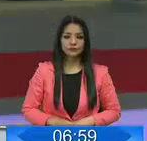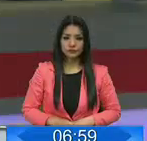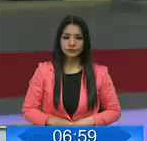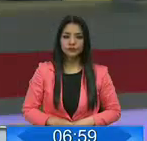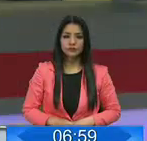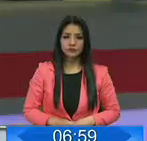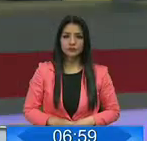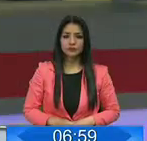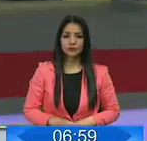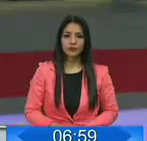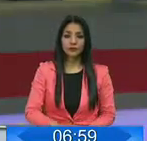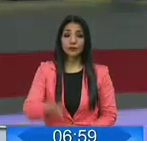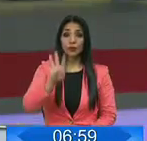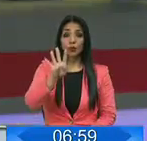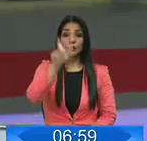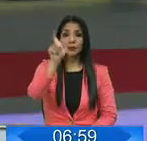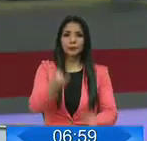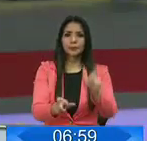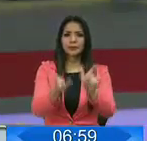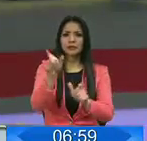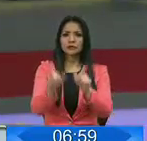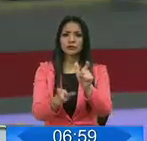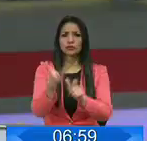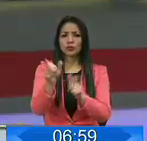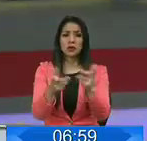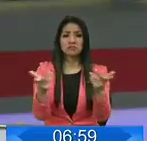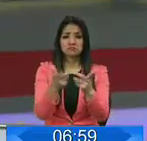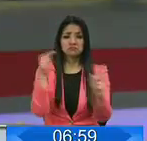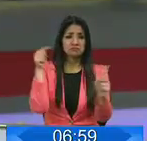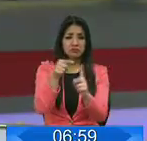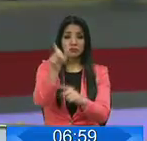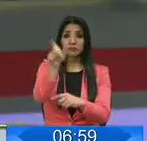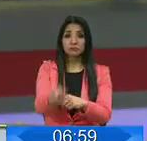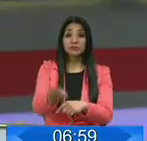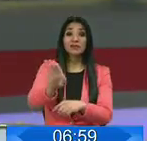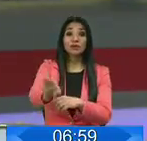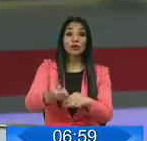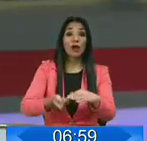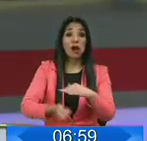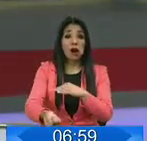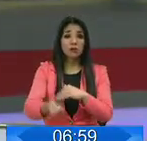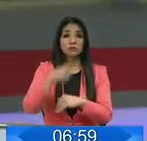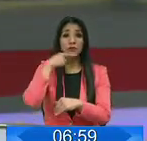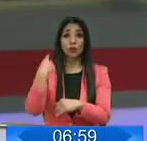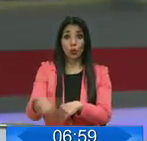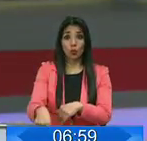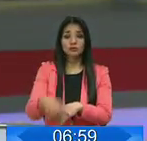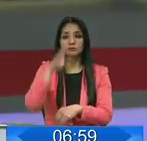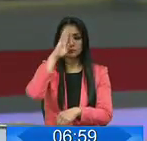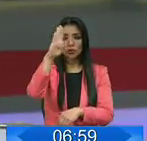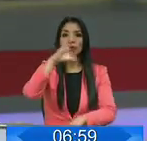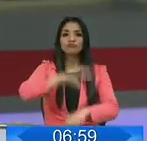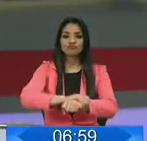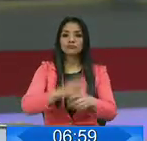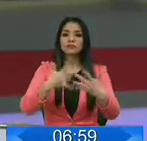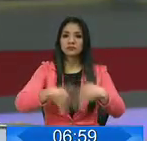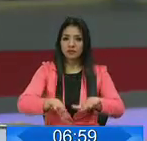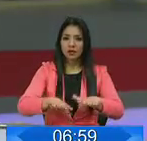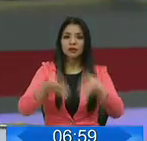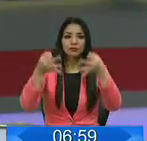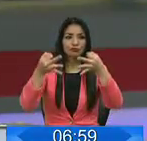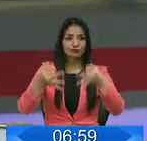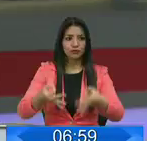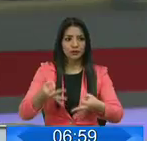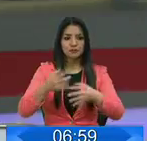4 personas relacionadas de manera directa con la muerte del ciudadano ruso fueron detenidas por la Policía Nacional, según lo confirmaron